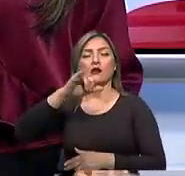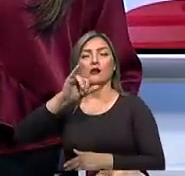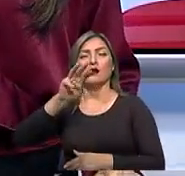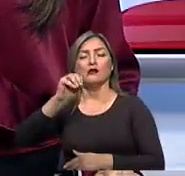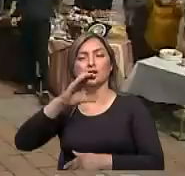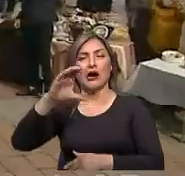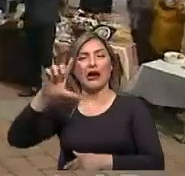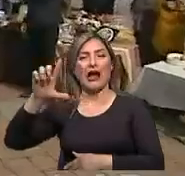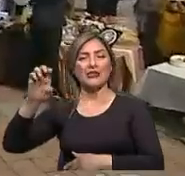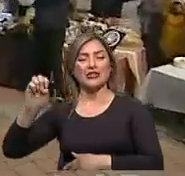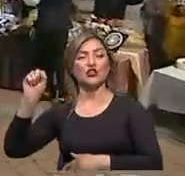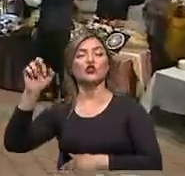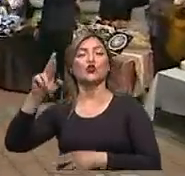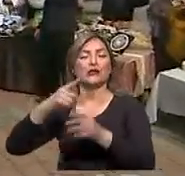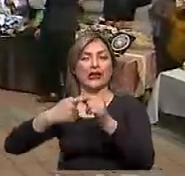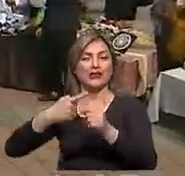Quito.